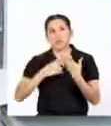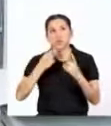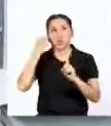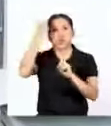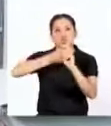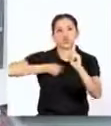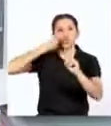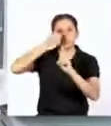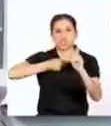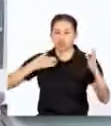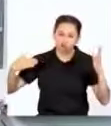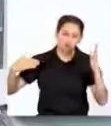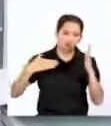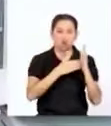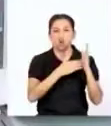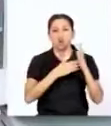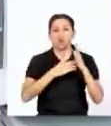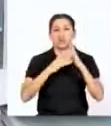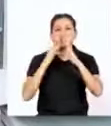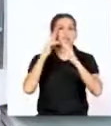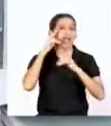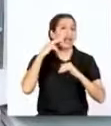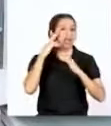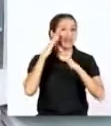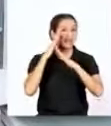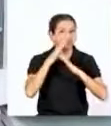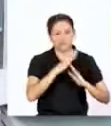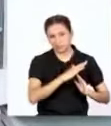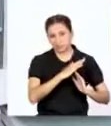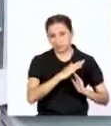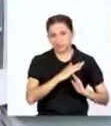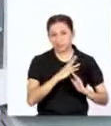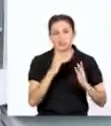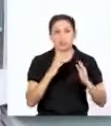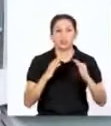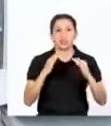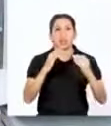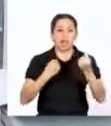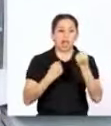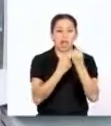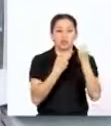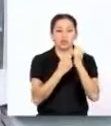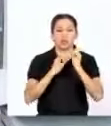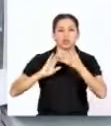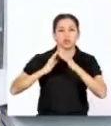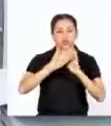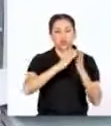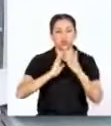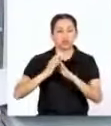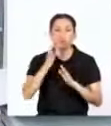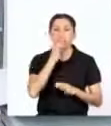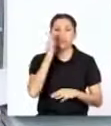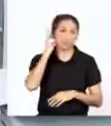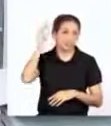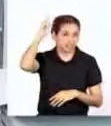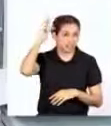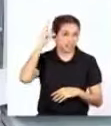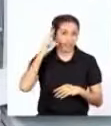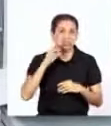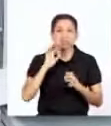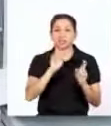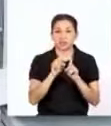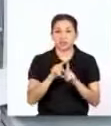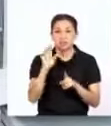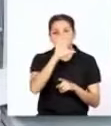Título: luchando contra la discriminación étnico-racial hacia los pueblos indígenas u originarios